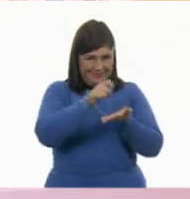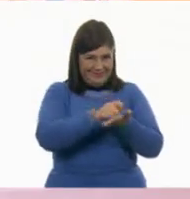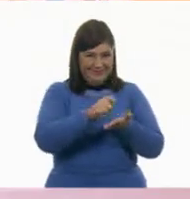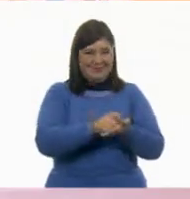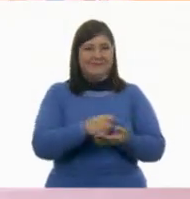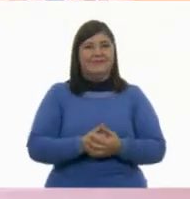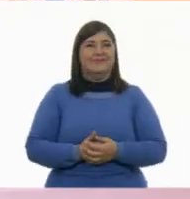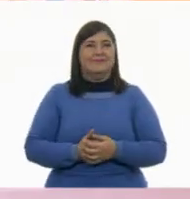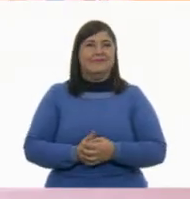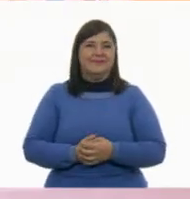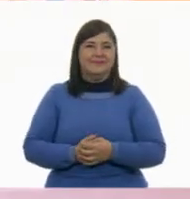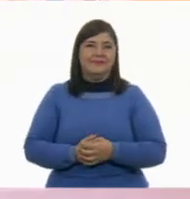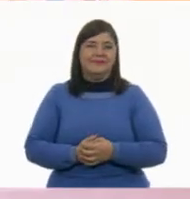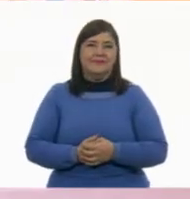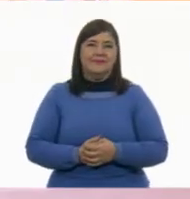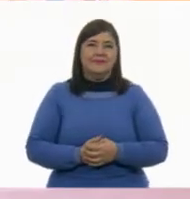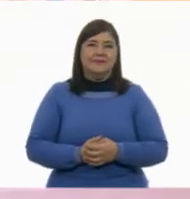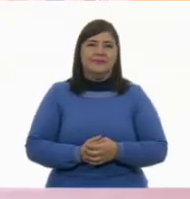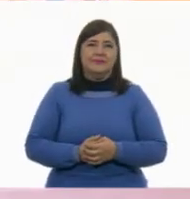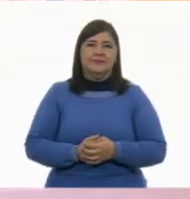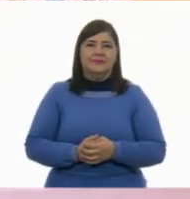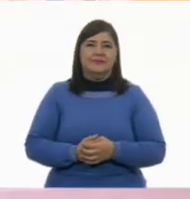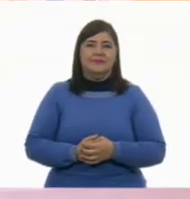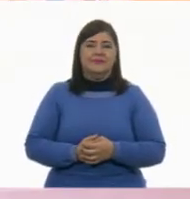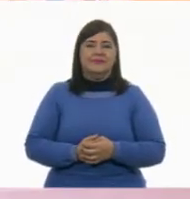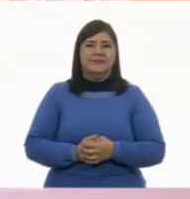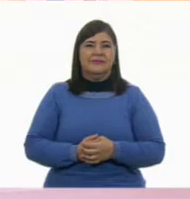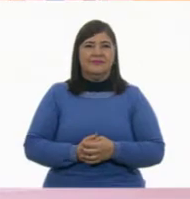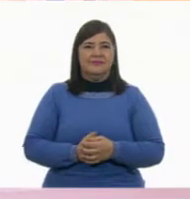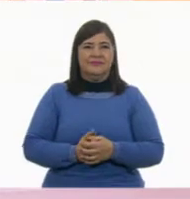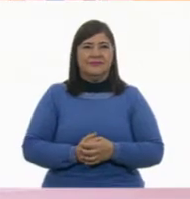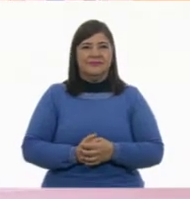ponemos una ondita para no tardar tanto.